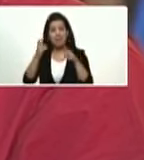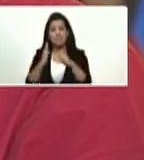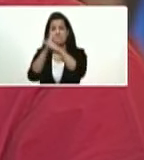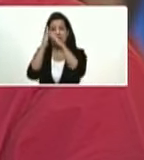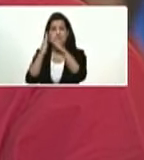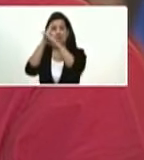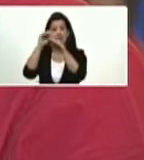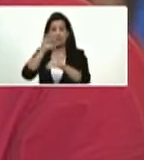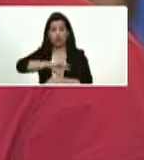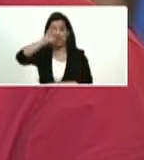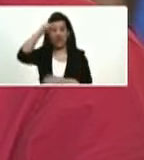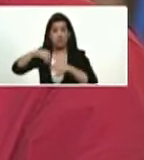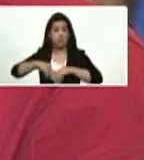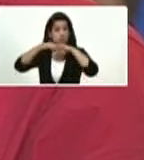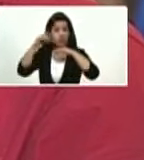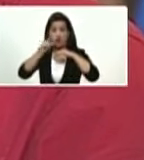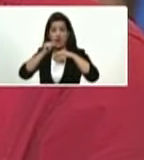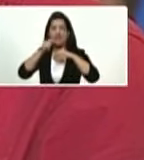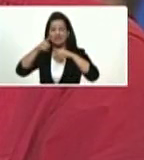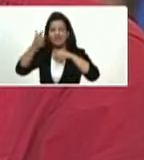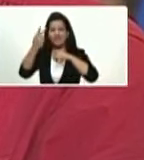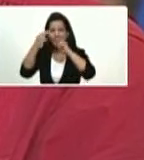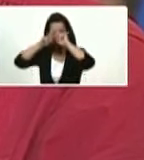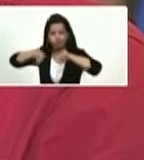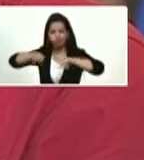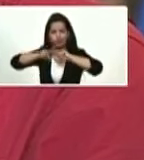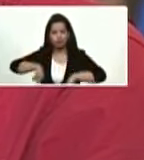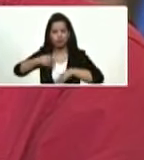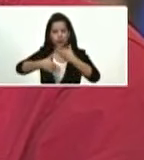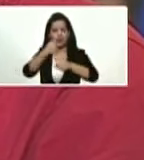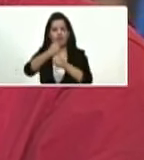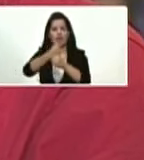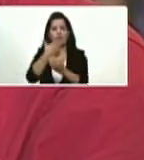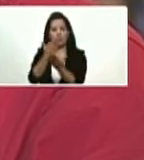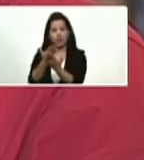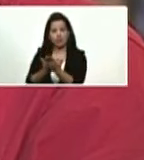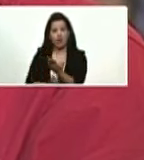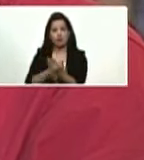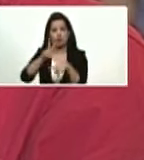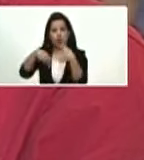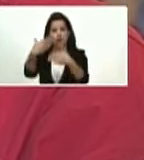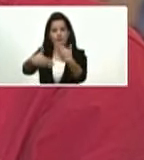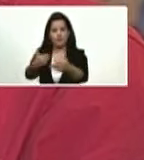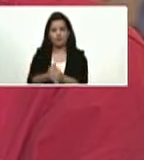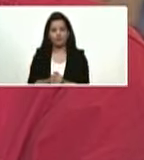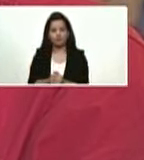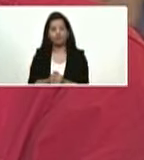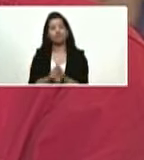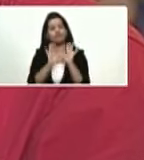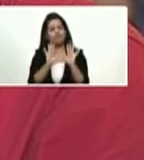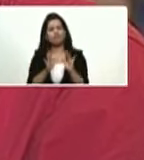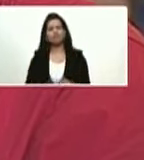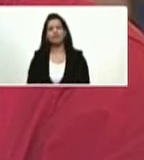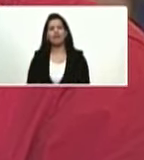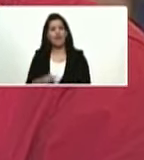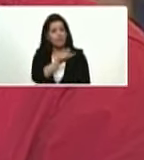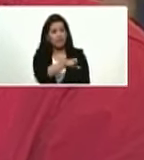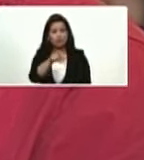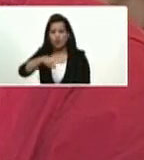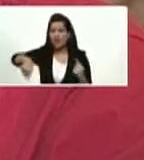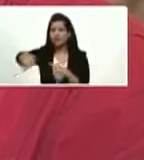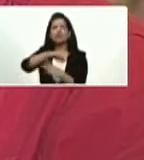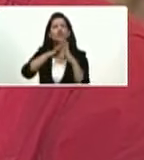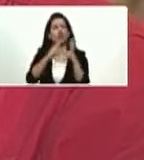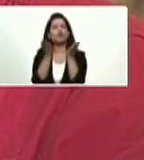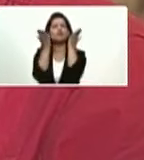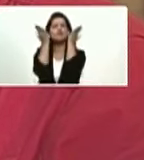bolivariano. Somos conscientes de que la dificultad económica es una expresión de la guerra de cuarta